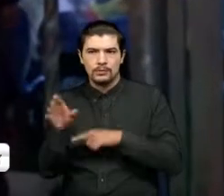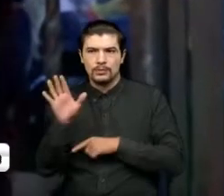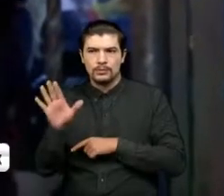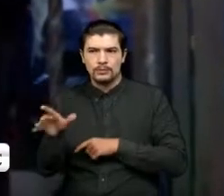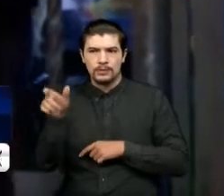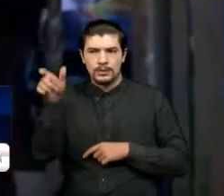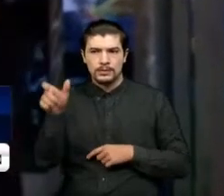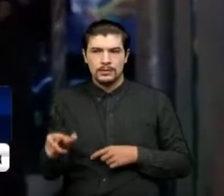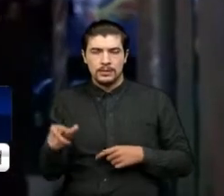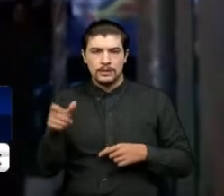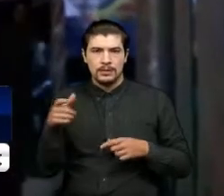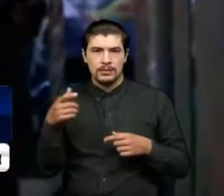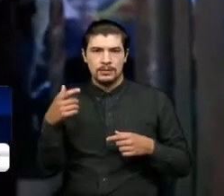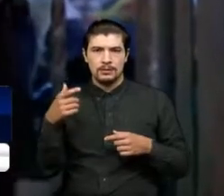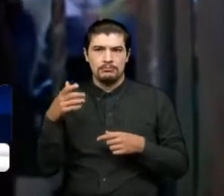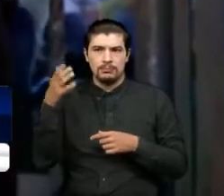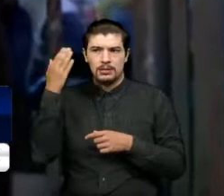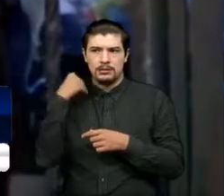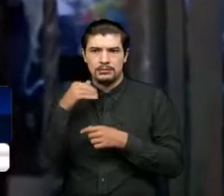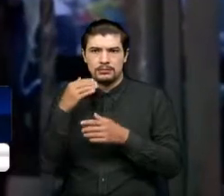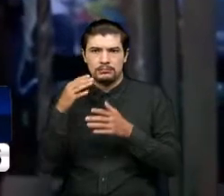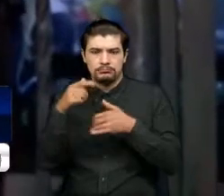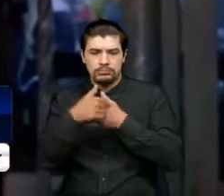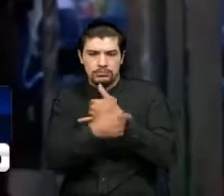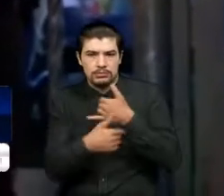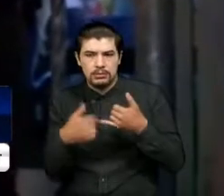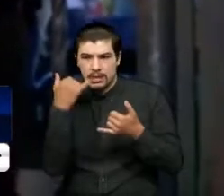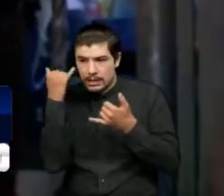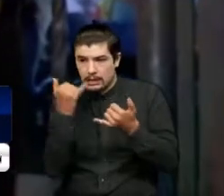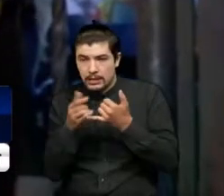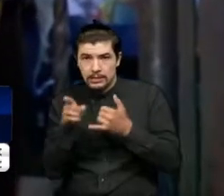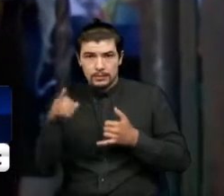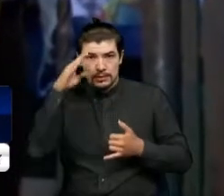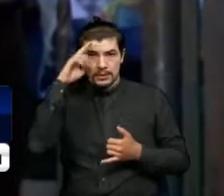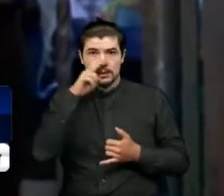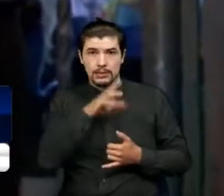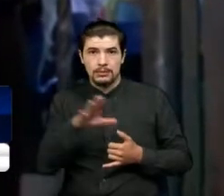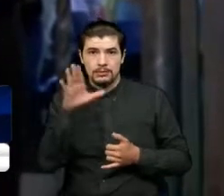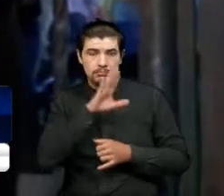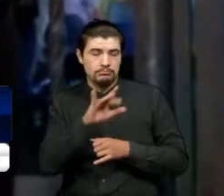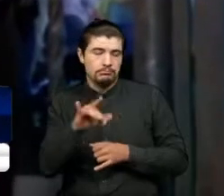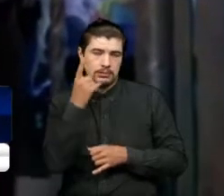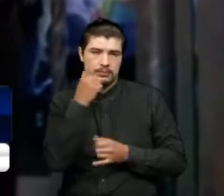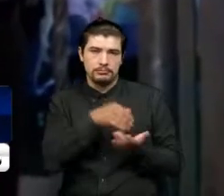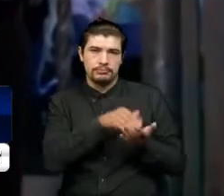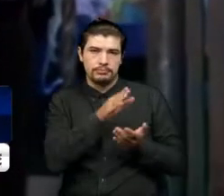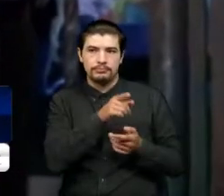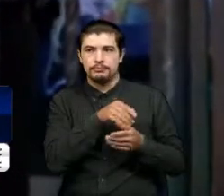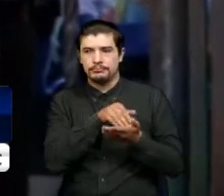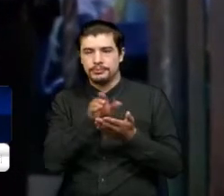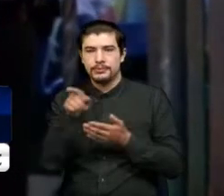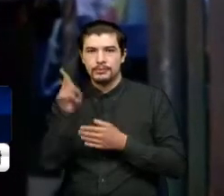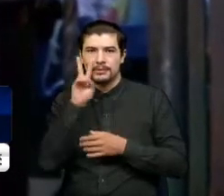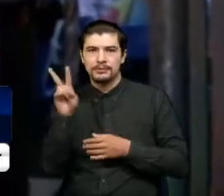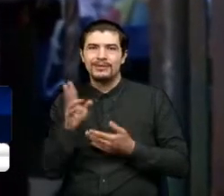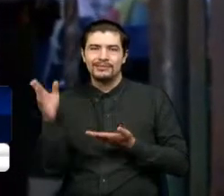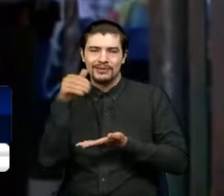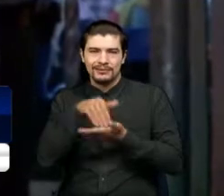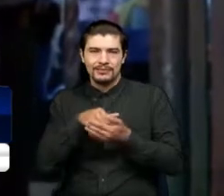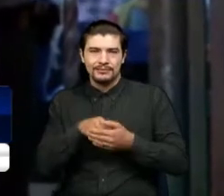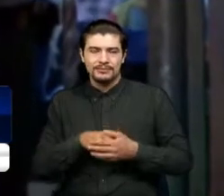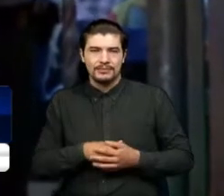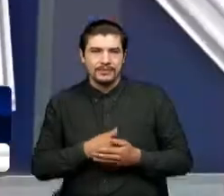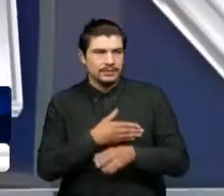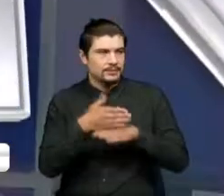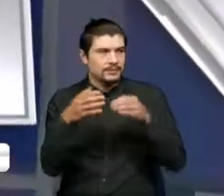ellas se sorprenderían en cualquier parte del país serán deportadas de manera inmediata a la cámara alexander para un informó joana niño para oriente